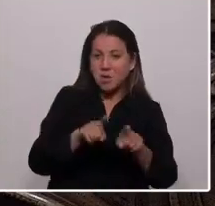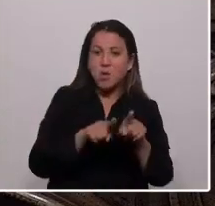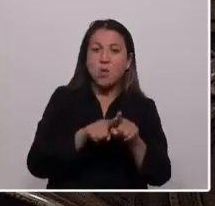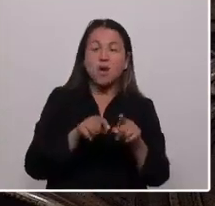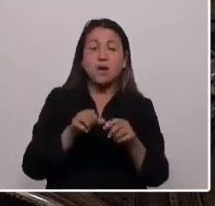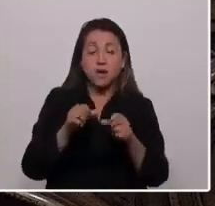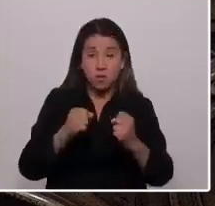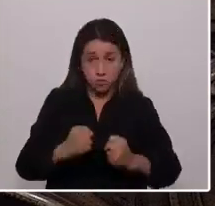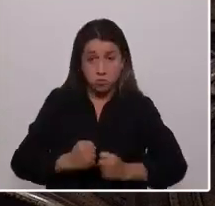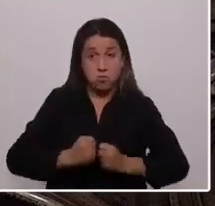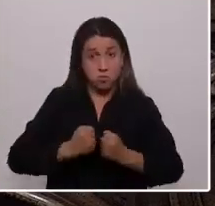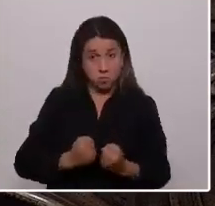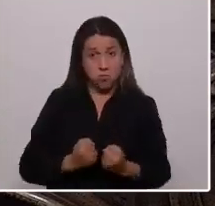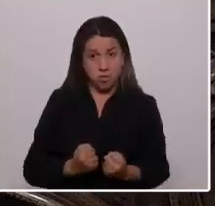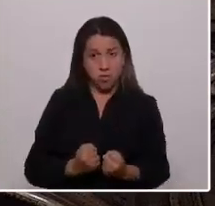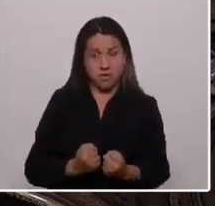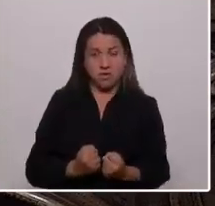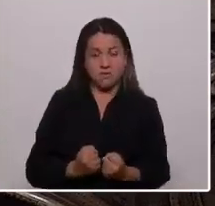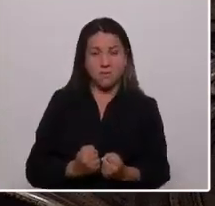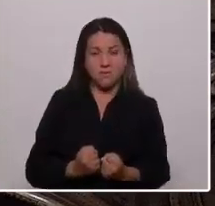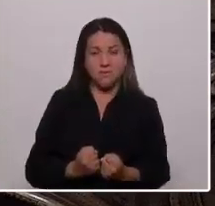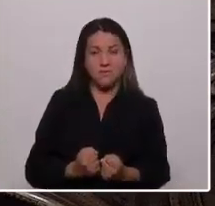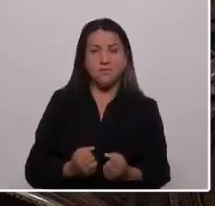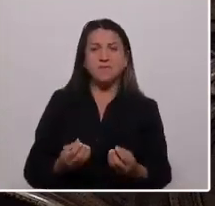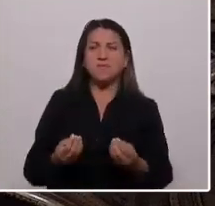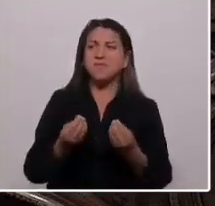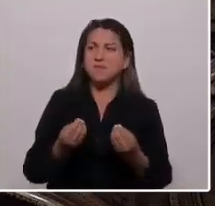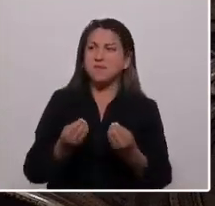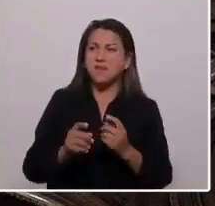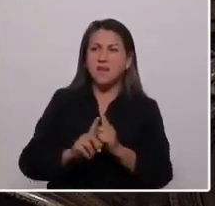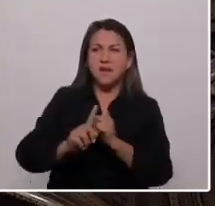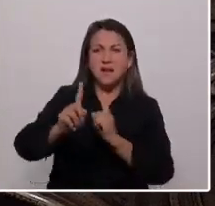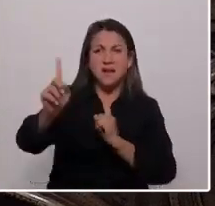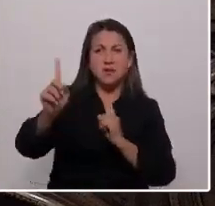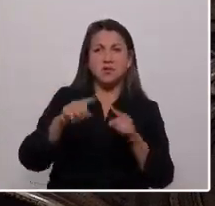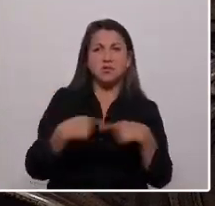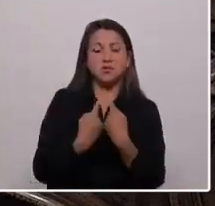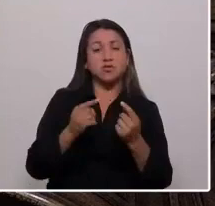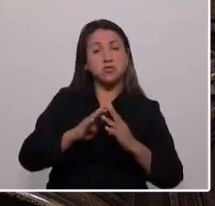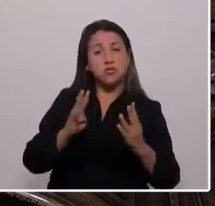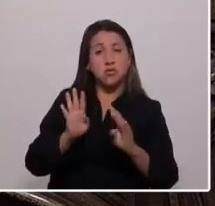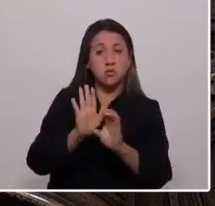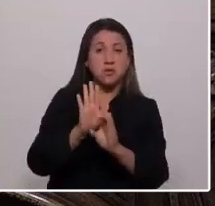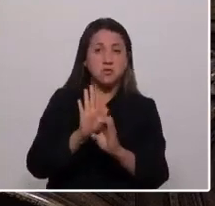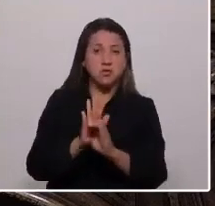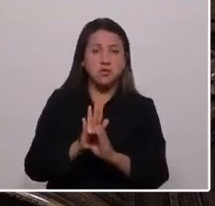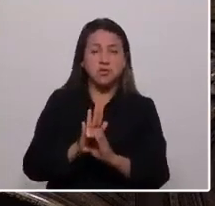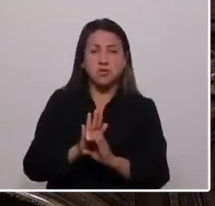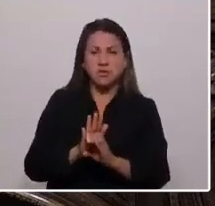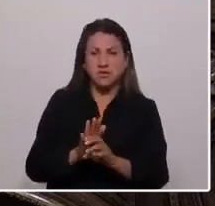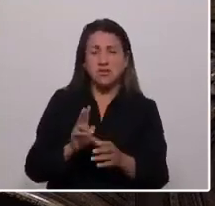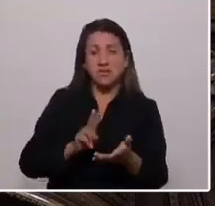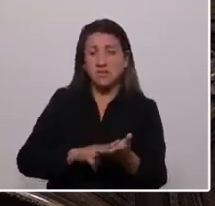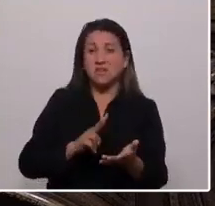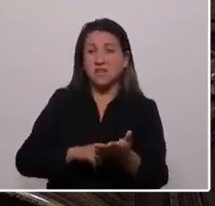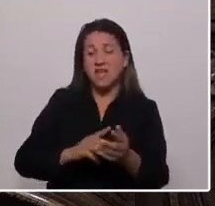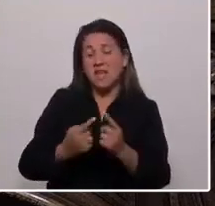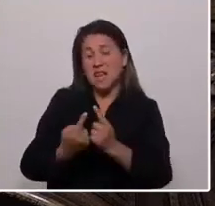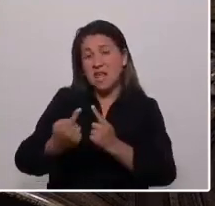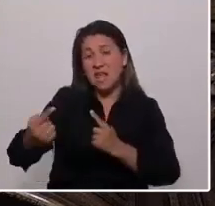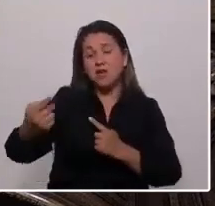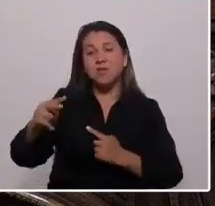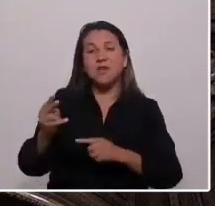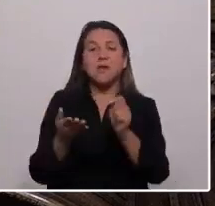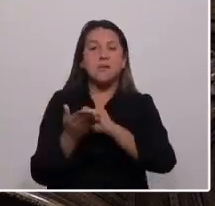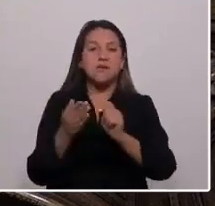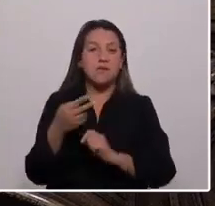Qué lejos hemos estado en esta convención de las palabras de Mistral. Qué predilección se ha visto por el